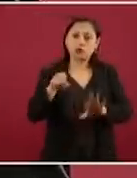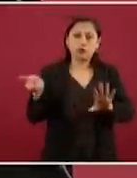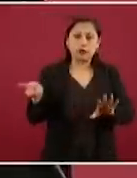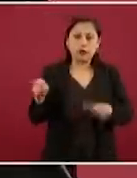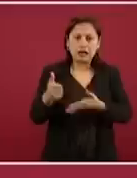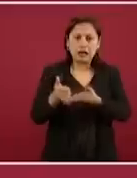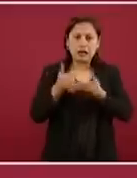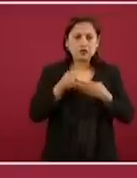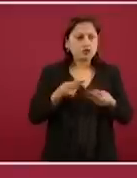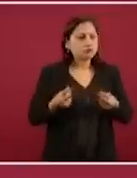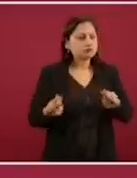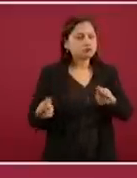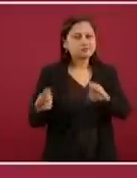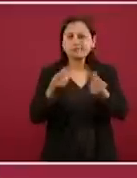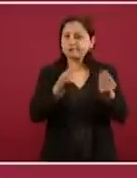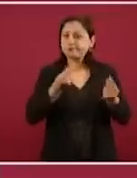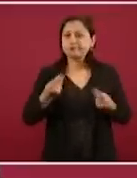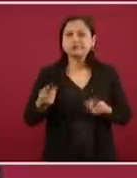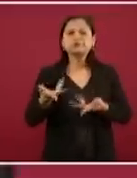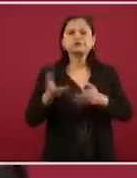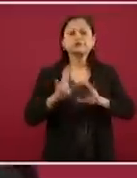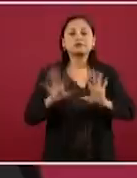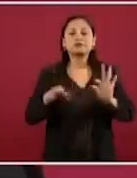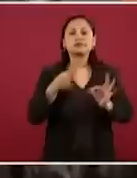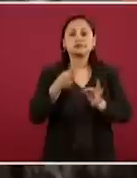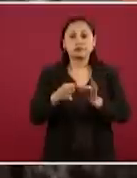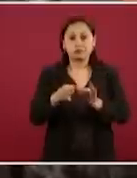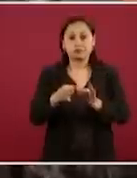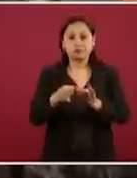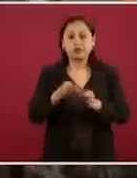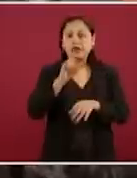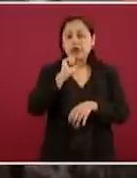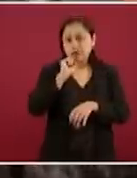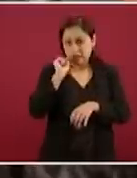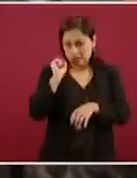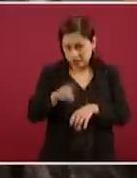realizar las obras con inversión privada,